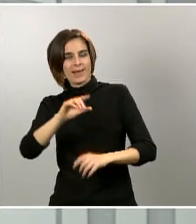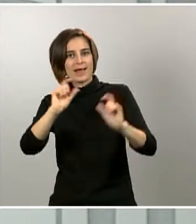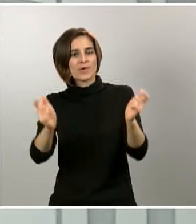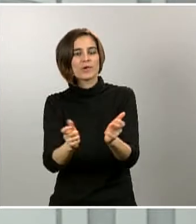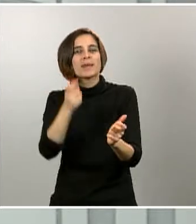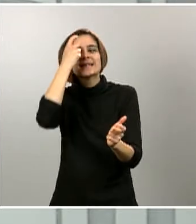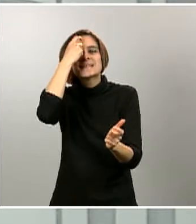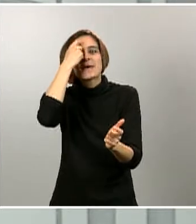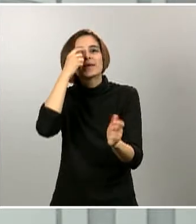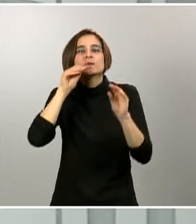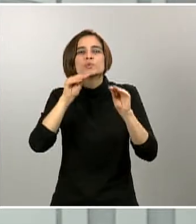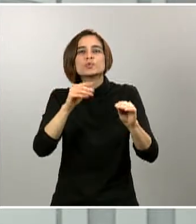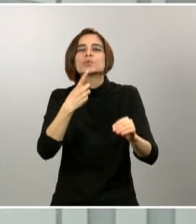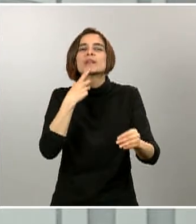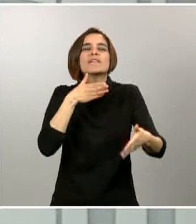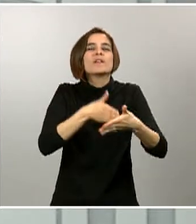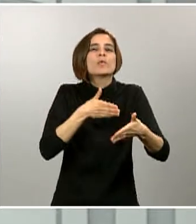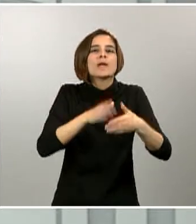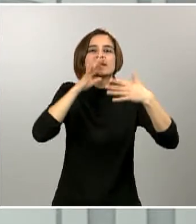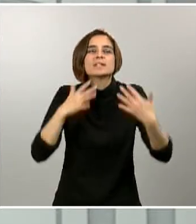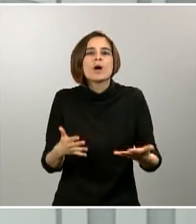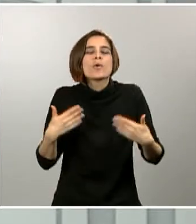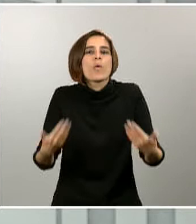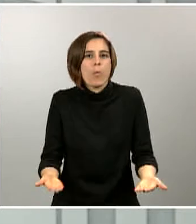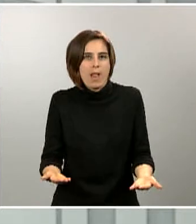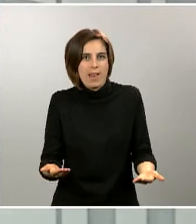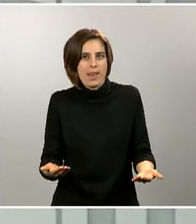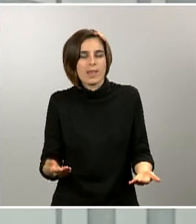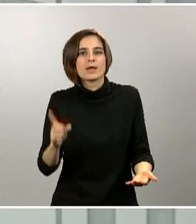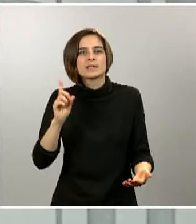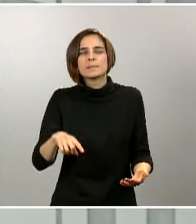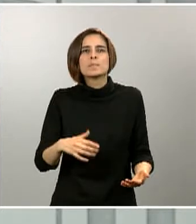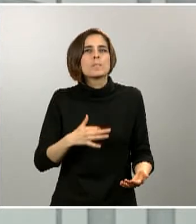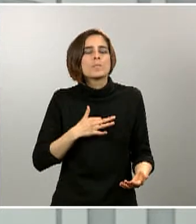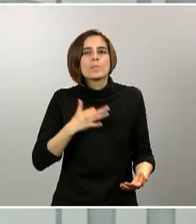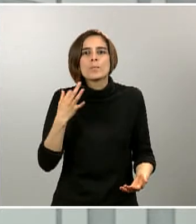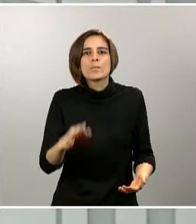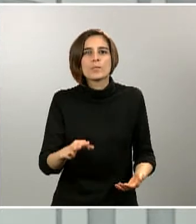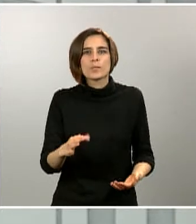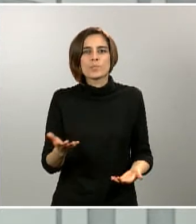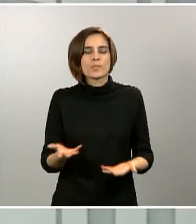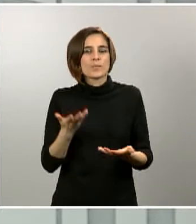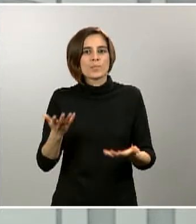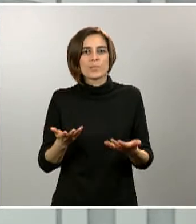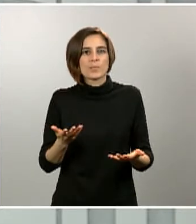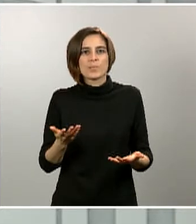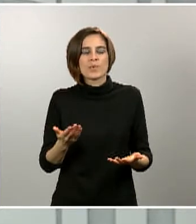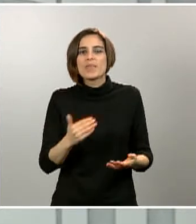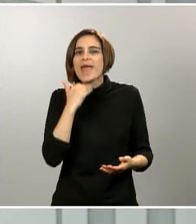las dificultades que tienen en instrumentos generales y si hay alguna oportunidad o alguna cuestión que el Gobierno de España pueda albergar en el